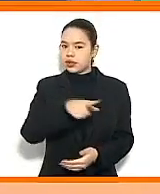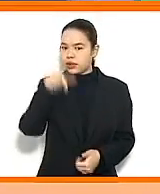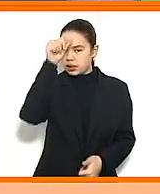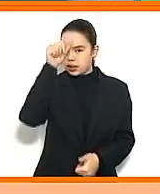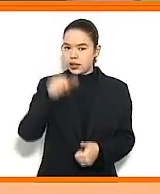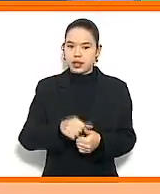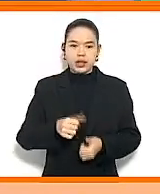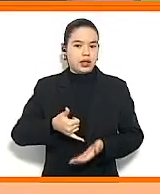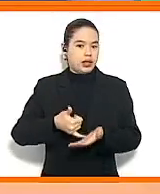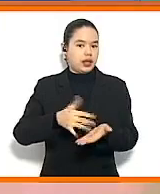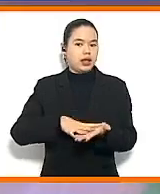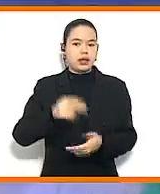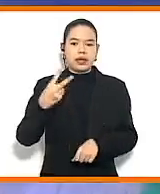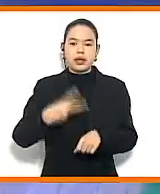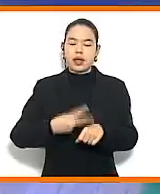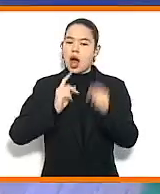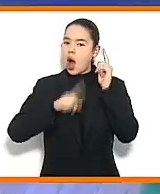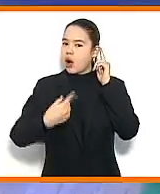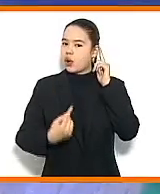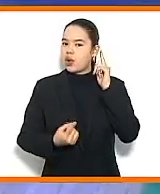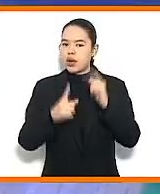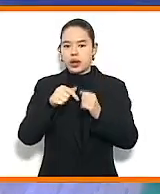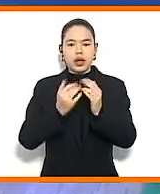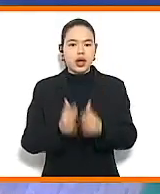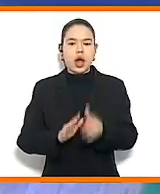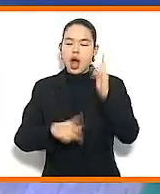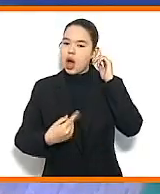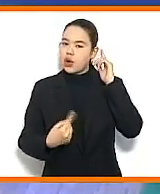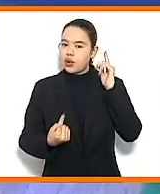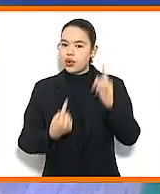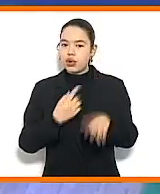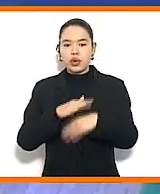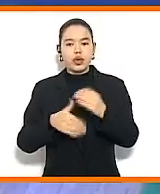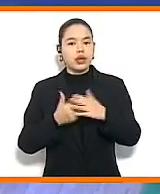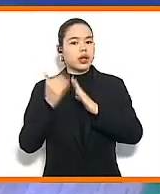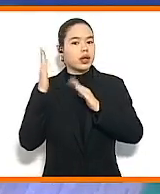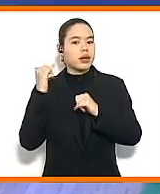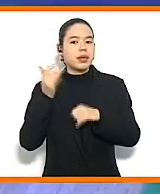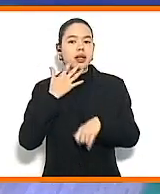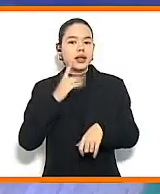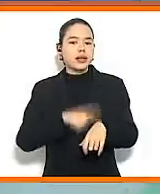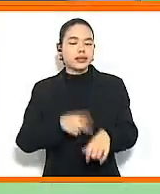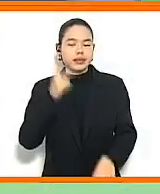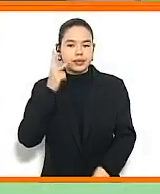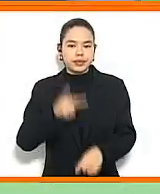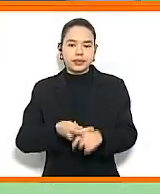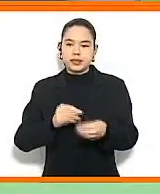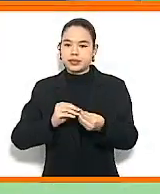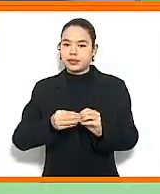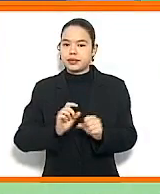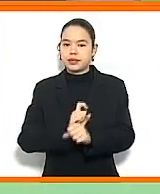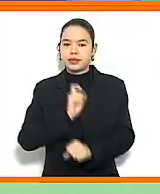se multiplica por 2 en diaria, pero si sos jugador para más 1, te deseamos suerte. El número favorecido es...